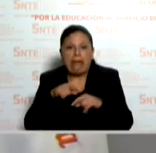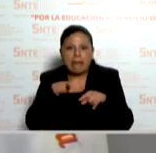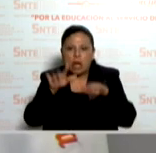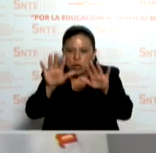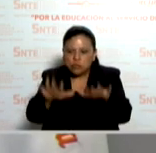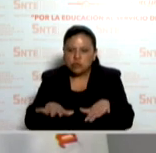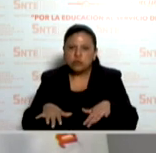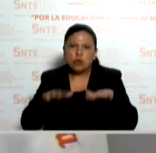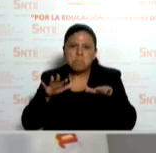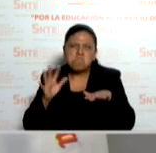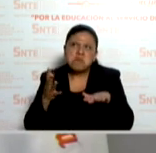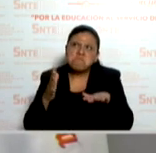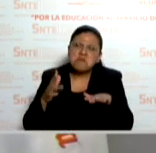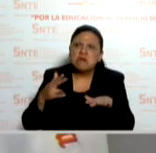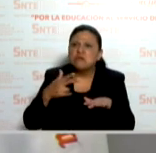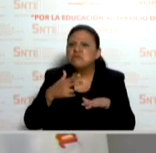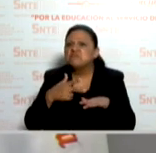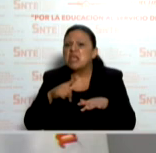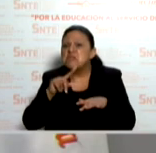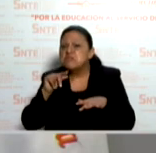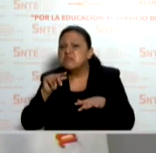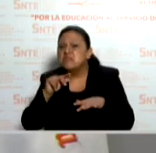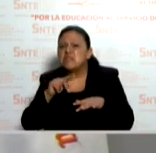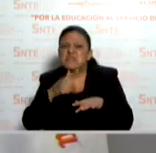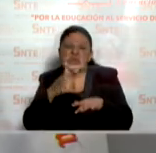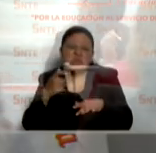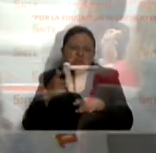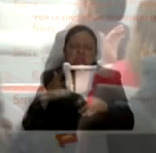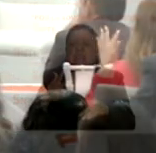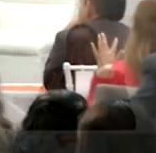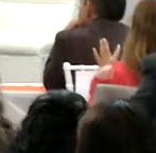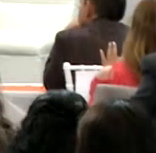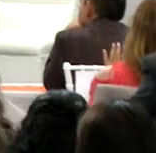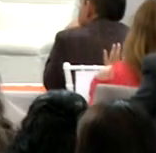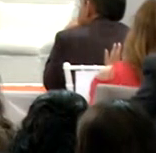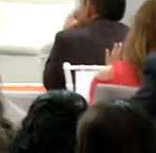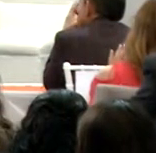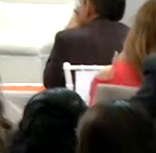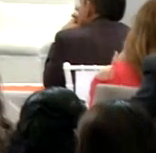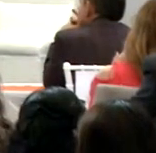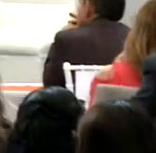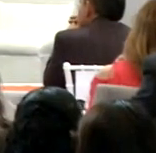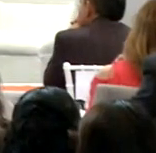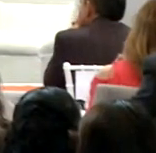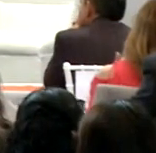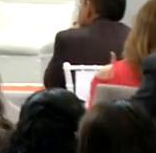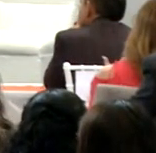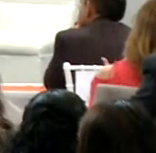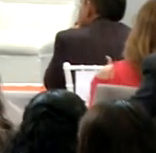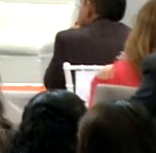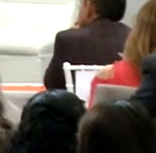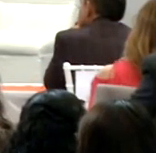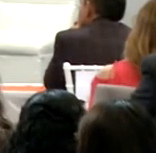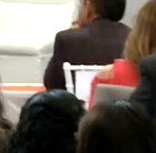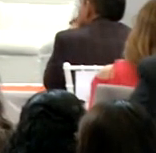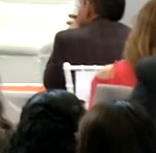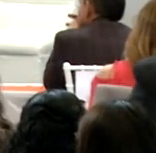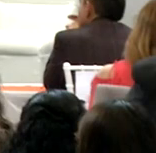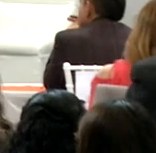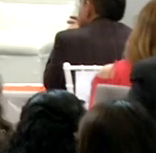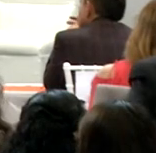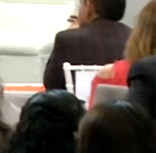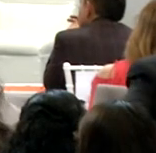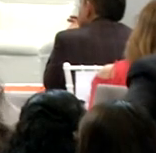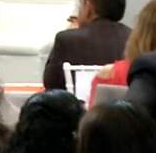700 personas y yo preguntaba, doctor Casasús, ahí con motivo de